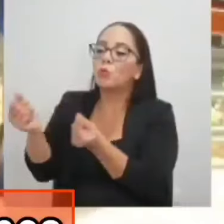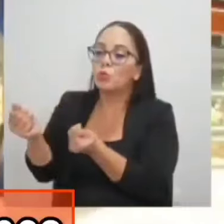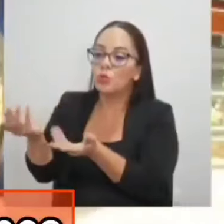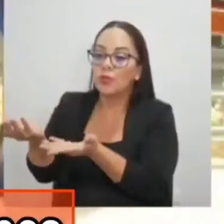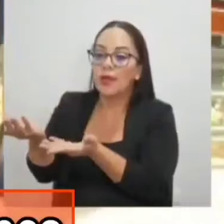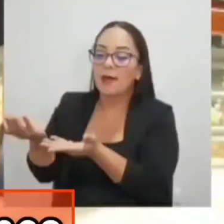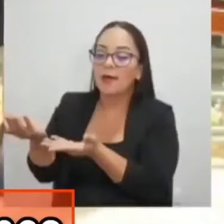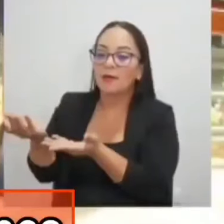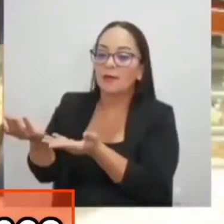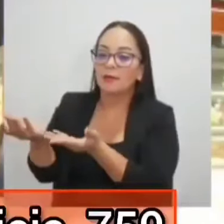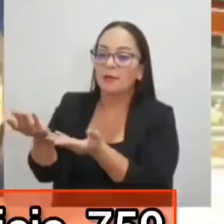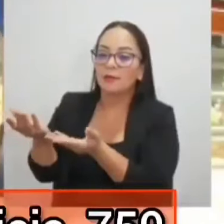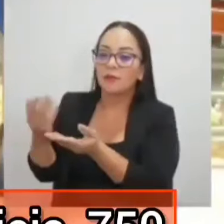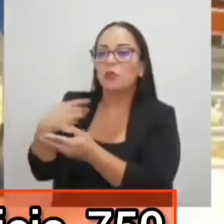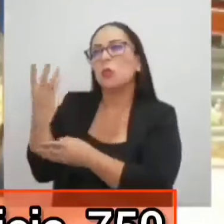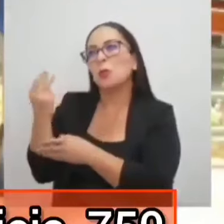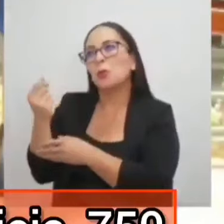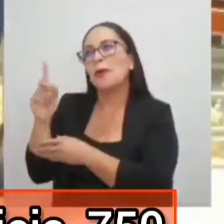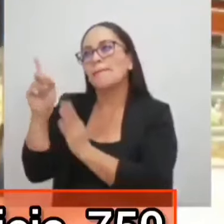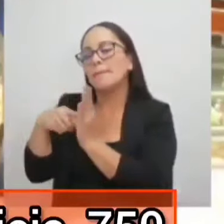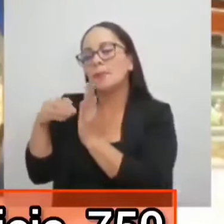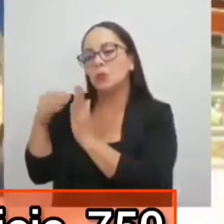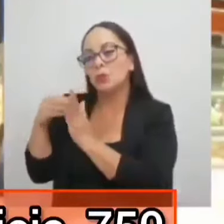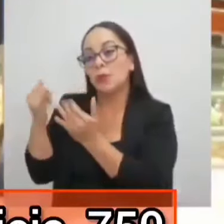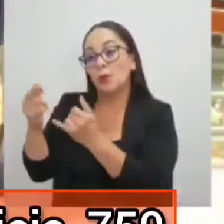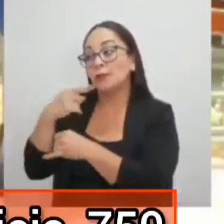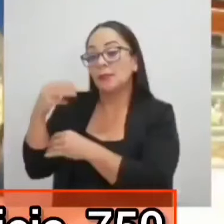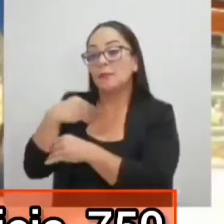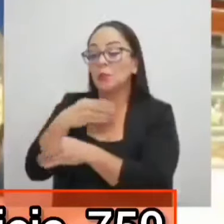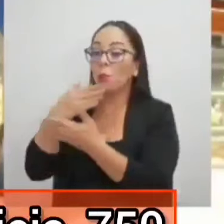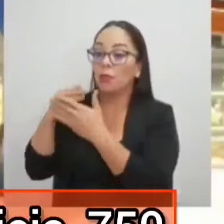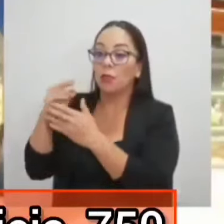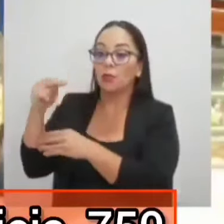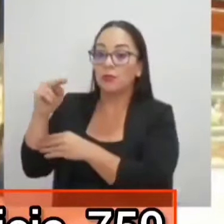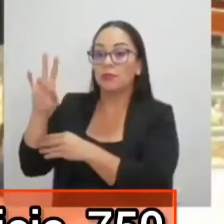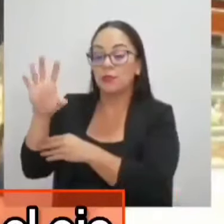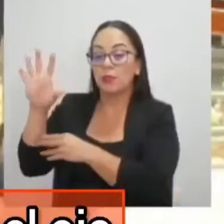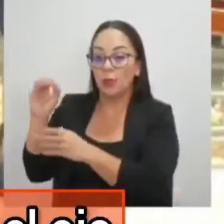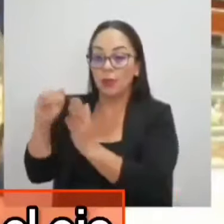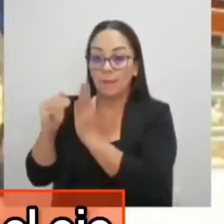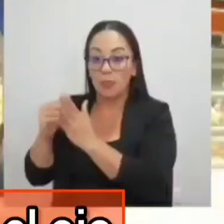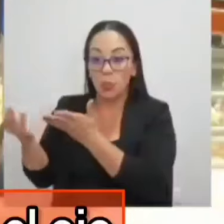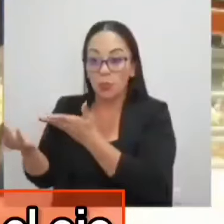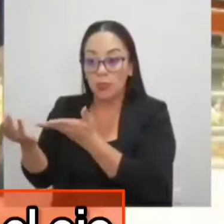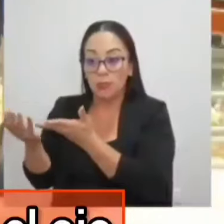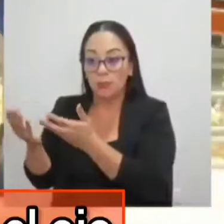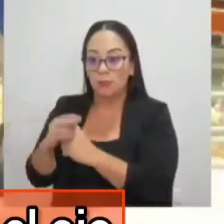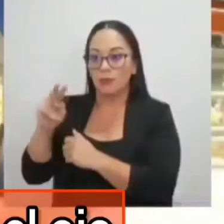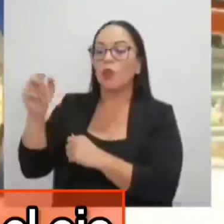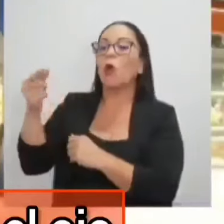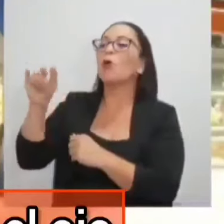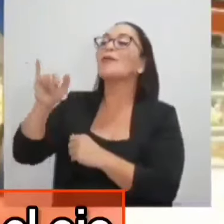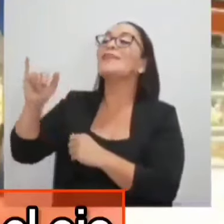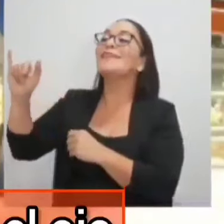yo calculaba 1,000 millones, ahora me dice el ministro la buena noticia, 750, no, gui, como me